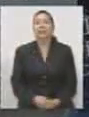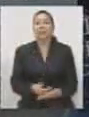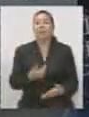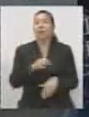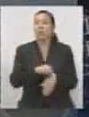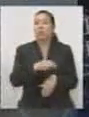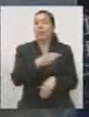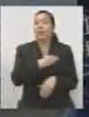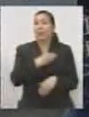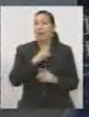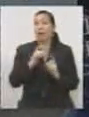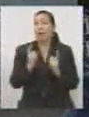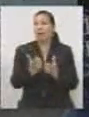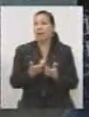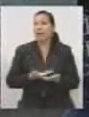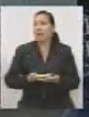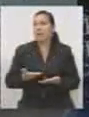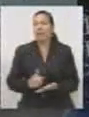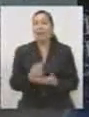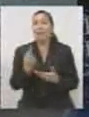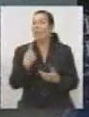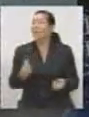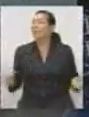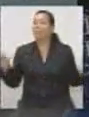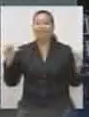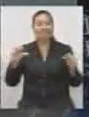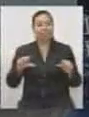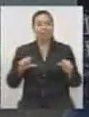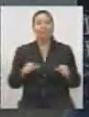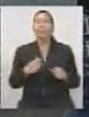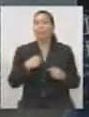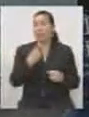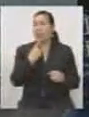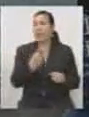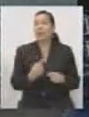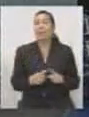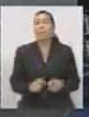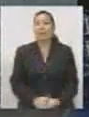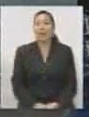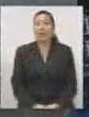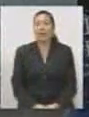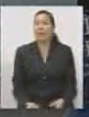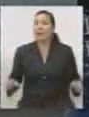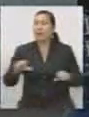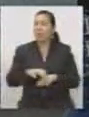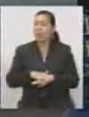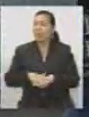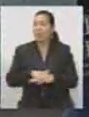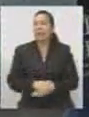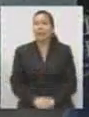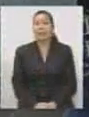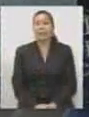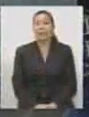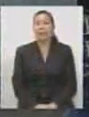presidente del Congreso, yo traté de sacar adelante, fracasé, lo reconocí públicamente. Fracasó la gestión de Víctor